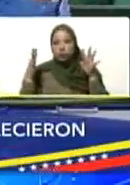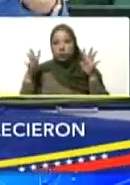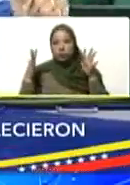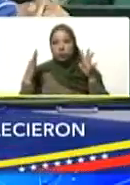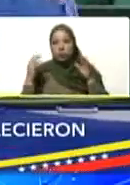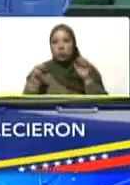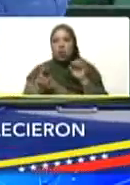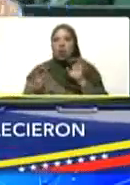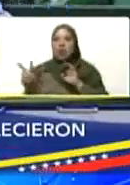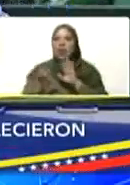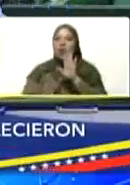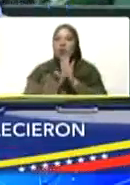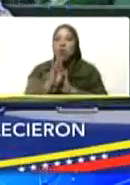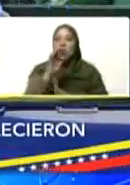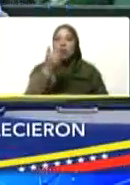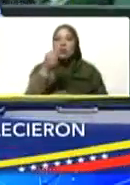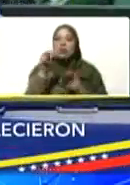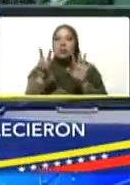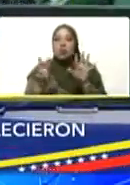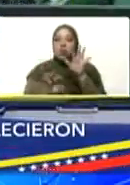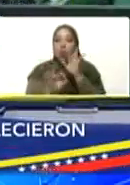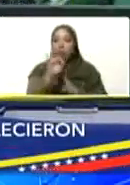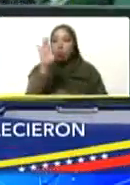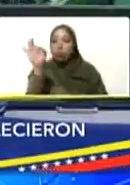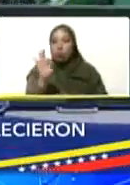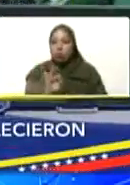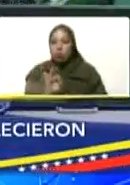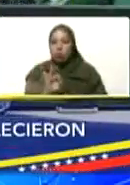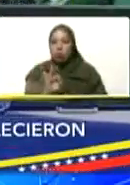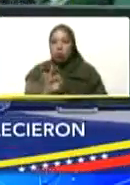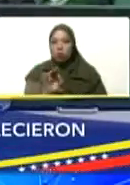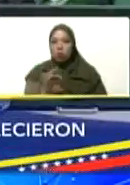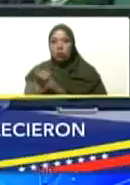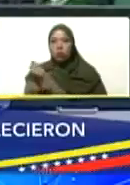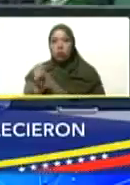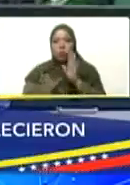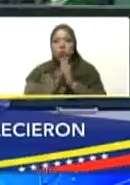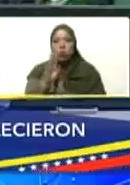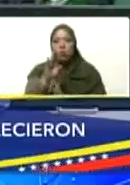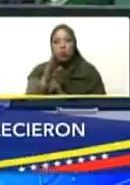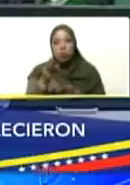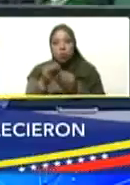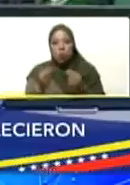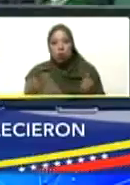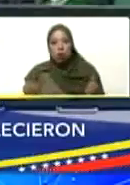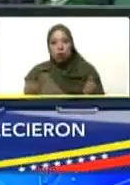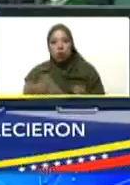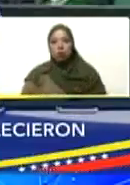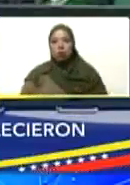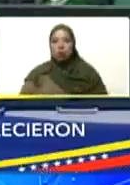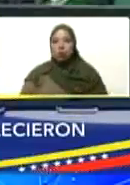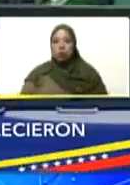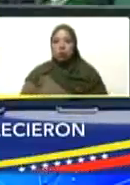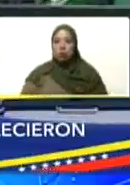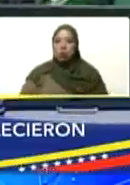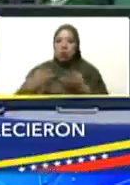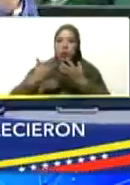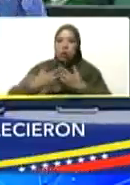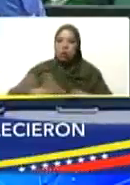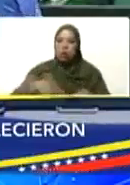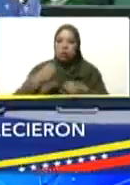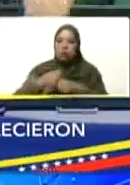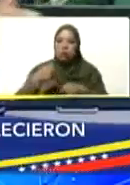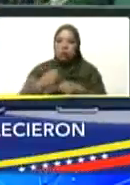Venezuela está creciendo 17%. La economía del campo, la economía agrícola, la economía industrial,